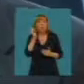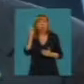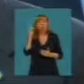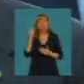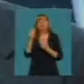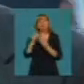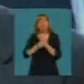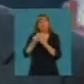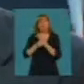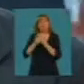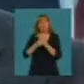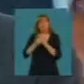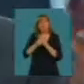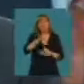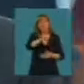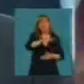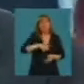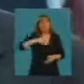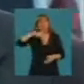Pesca.